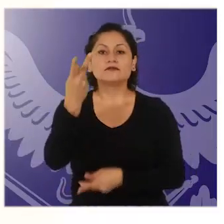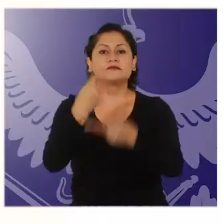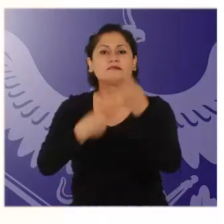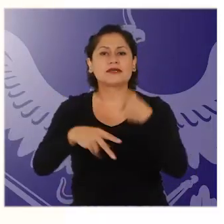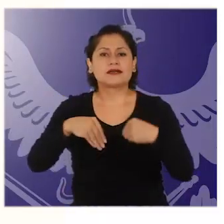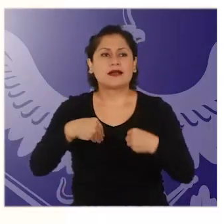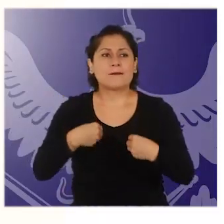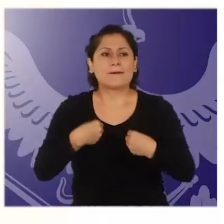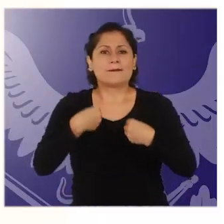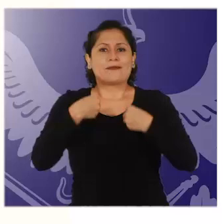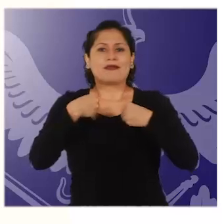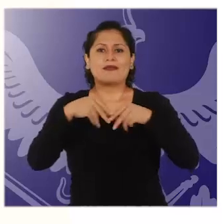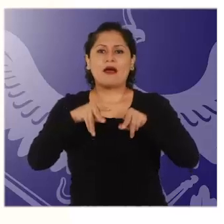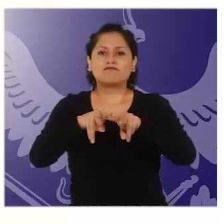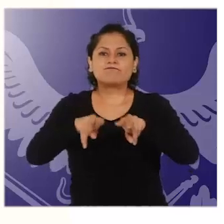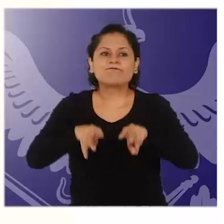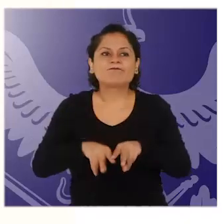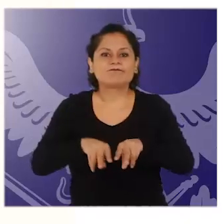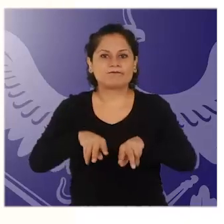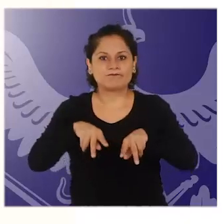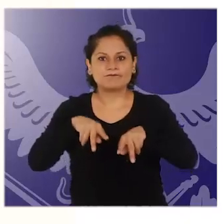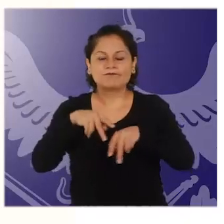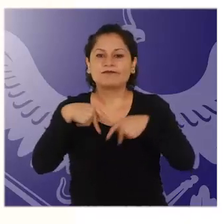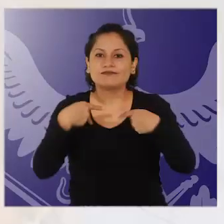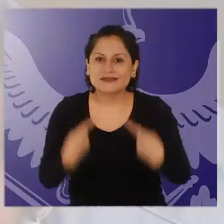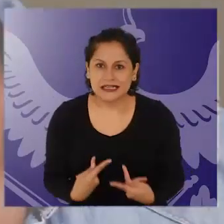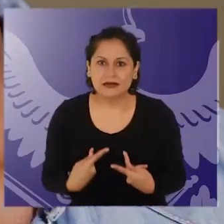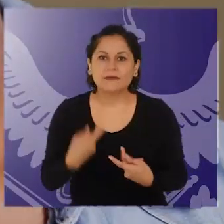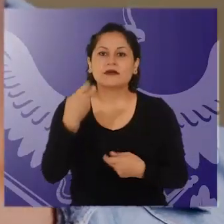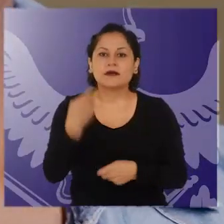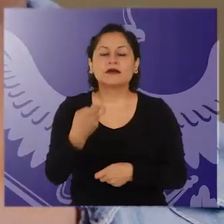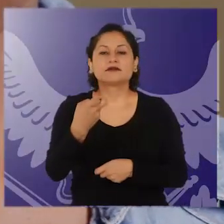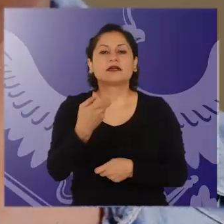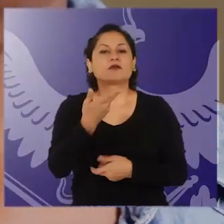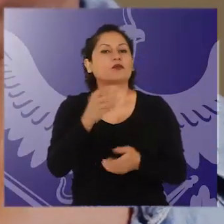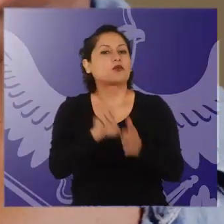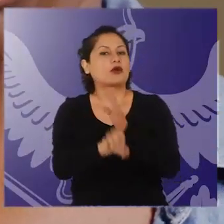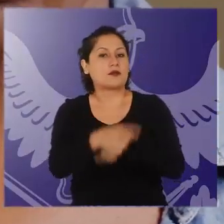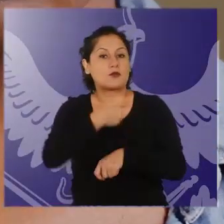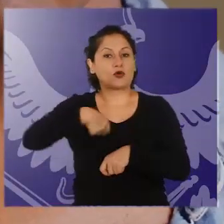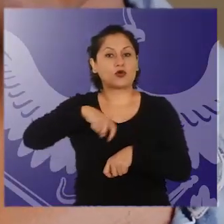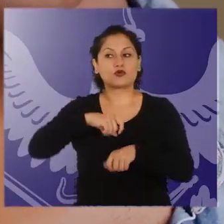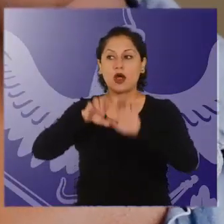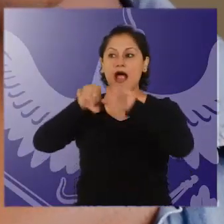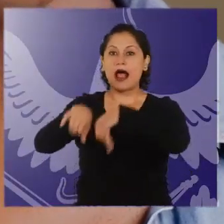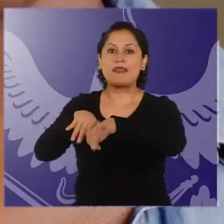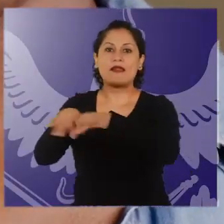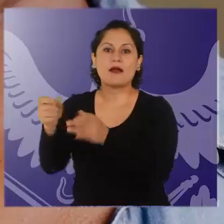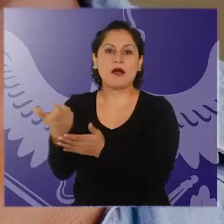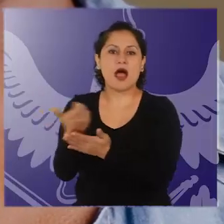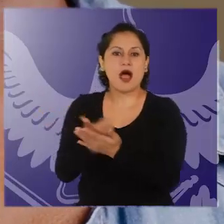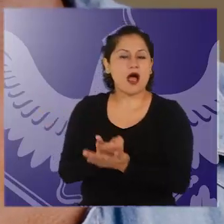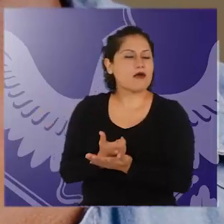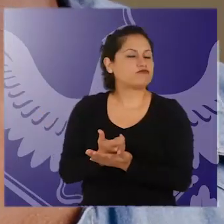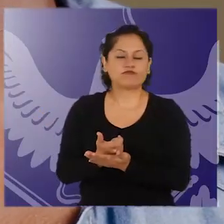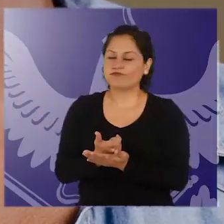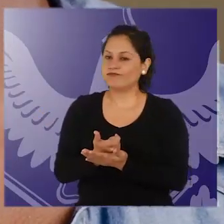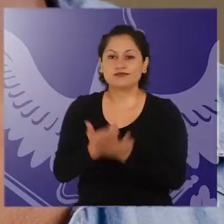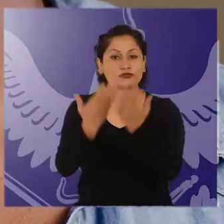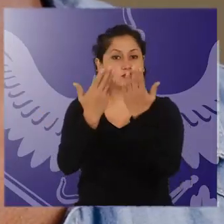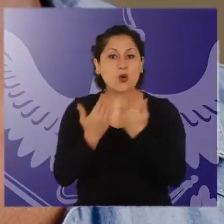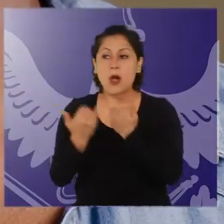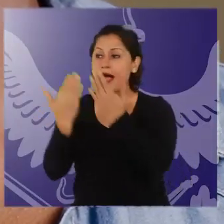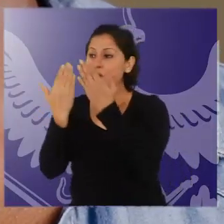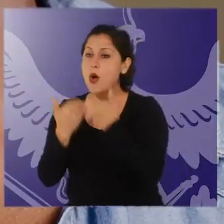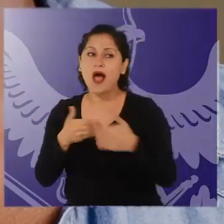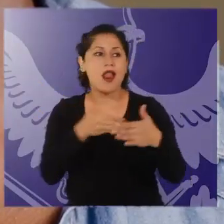el estado de vulnerabilidad en el cual nos encontramos. No tenemos acceso al empleo remunerado. Son muy pocos